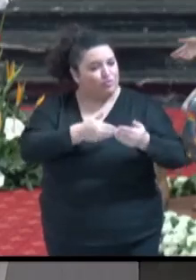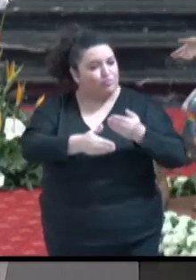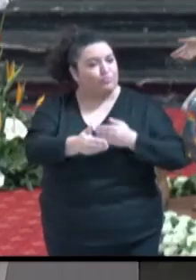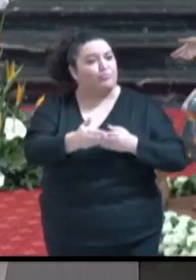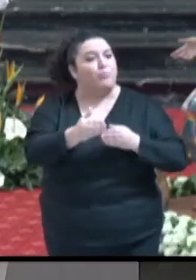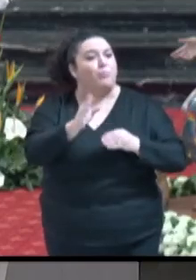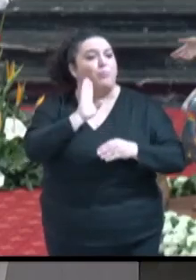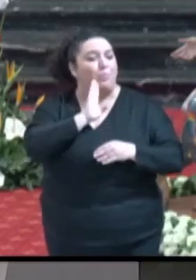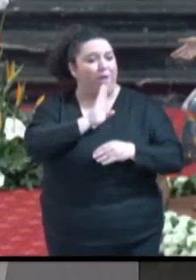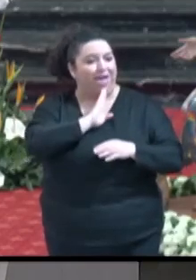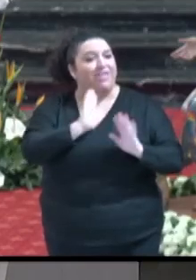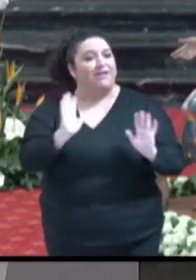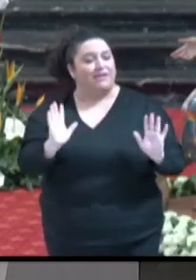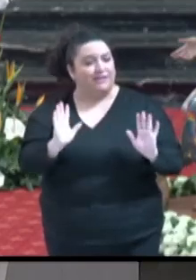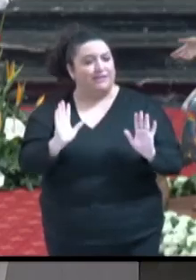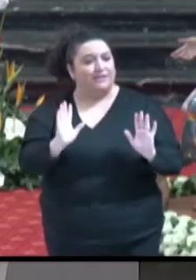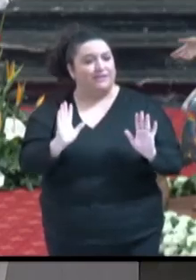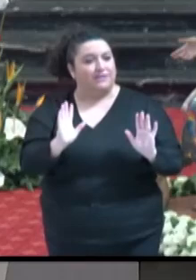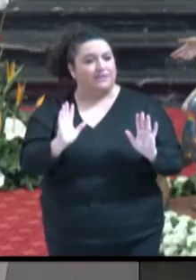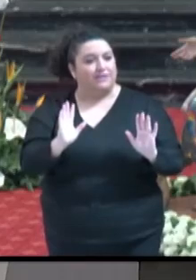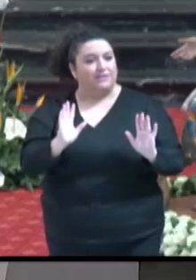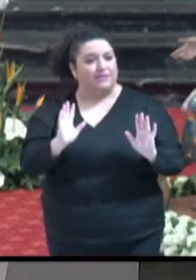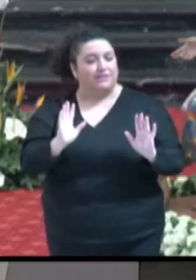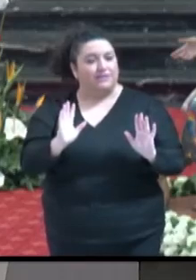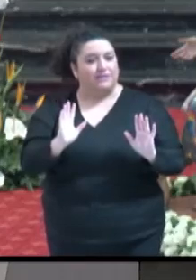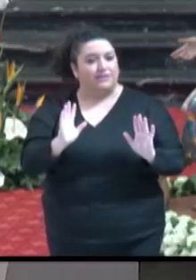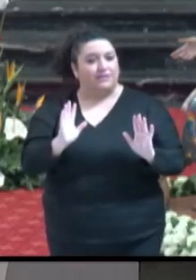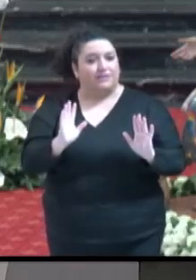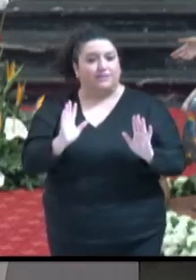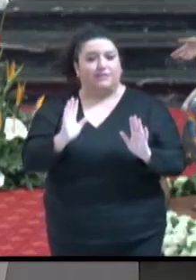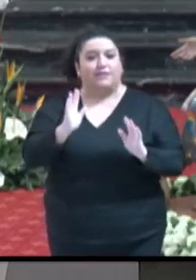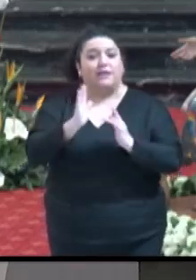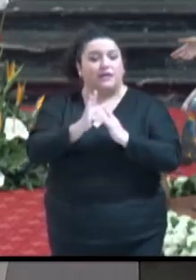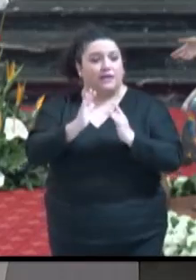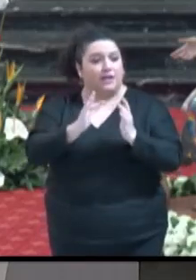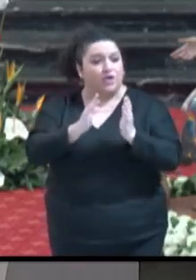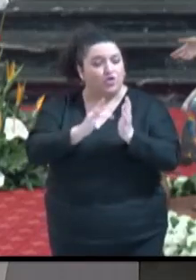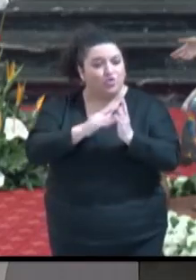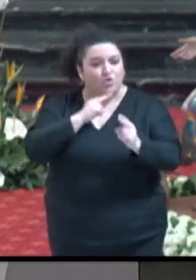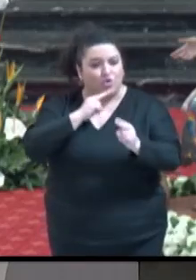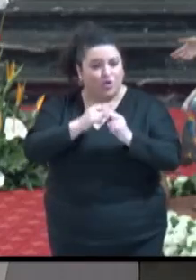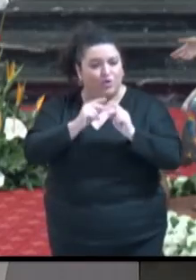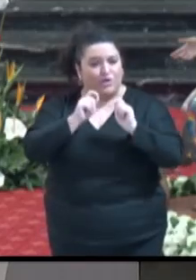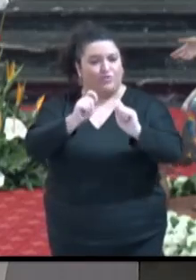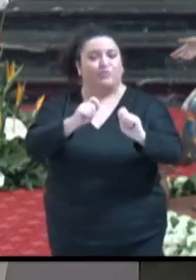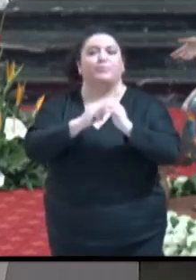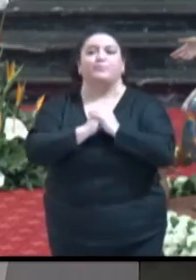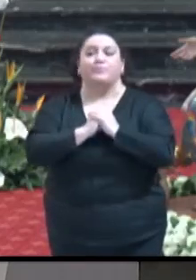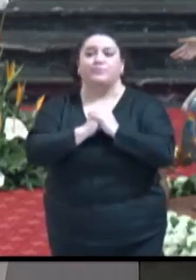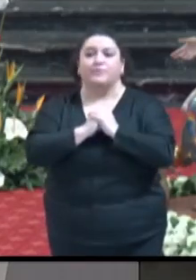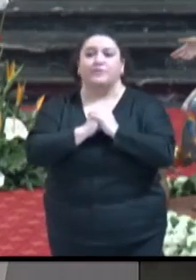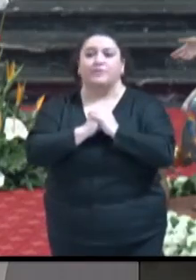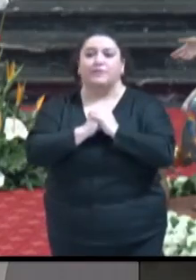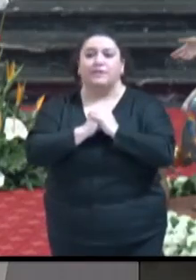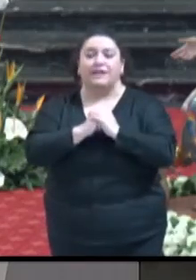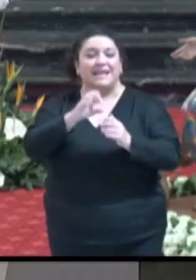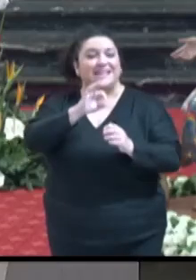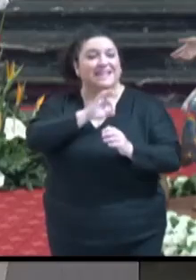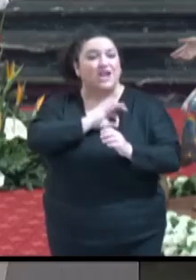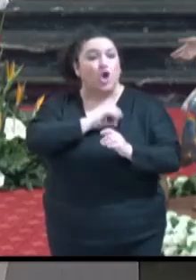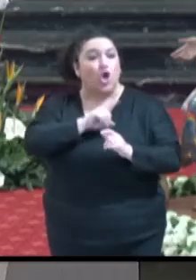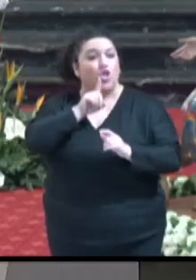madre y le pondrás por nombre Jesús será grande el señor Dios le